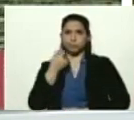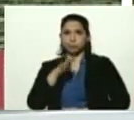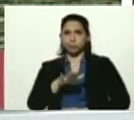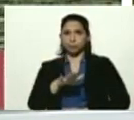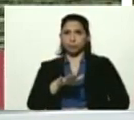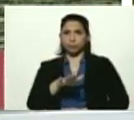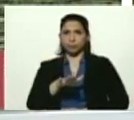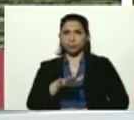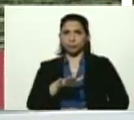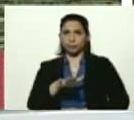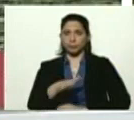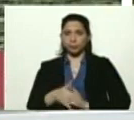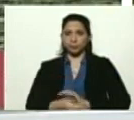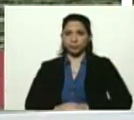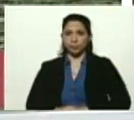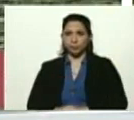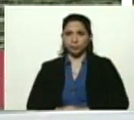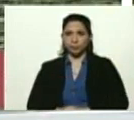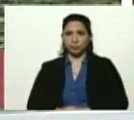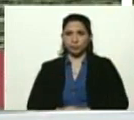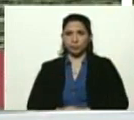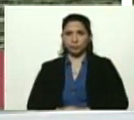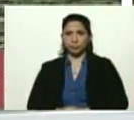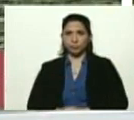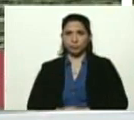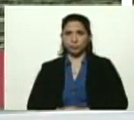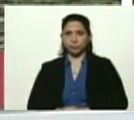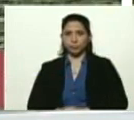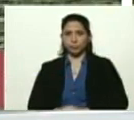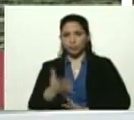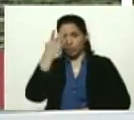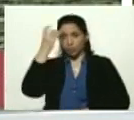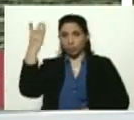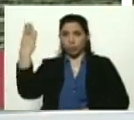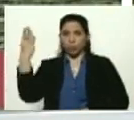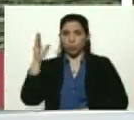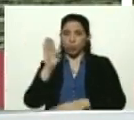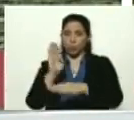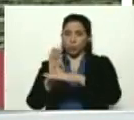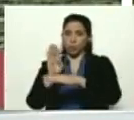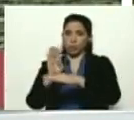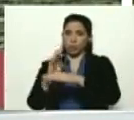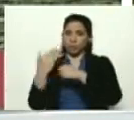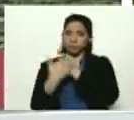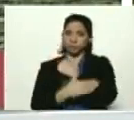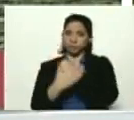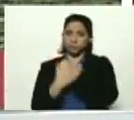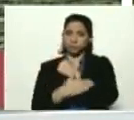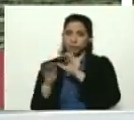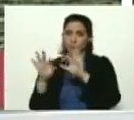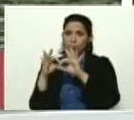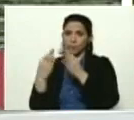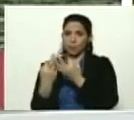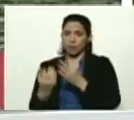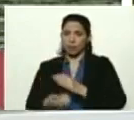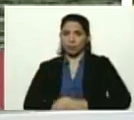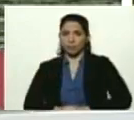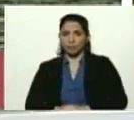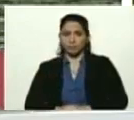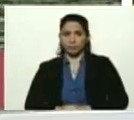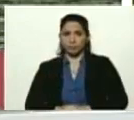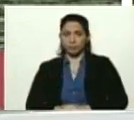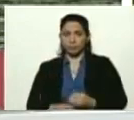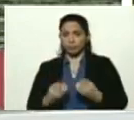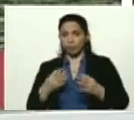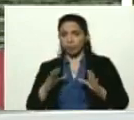parte a la vida eterna. Que Dios lo tenga en su gloria y condolencias a su familia. Verdaderamente, bueno,